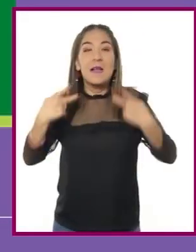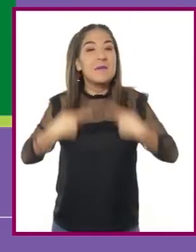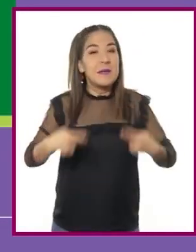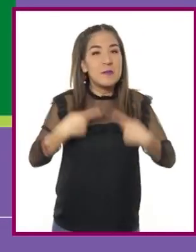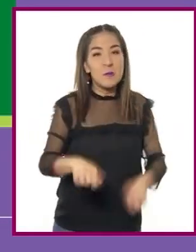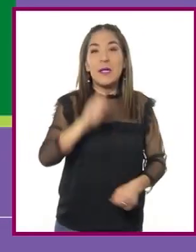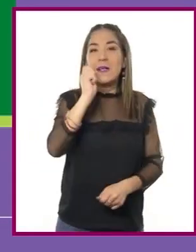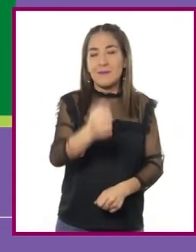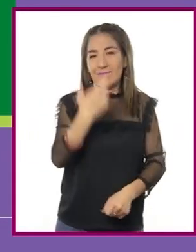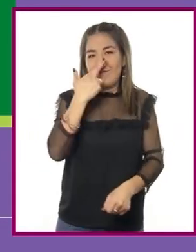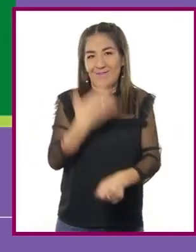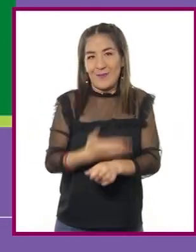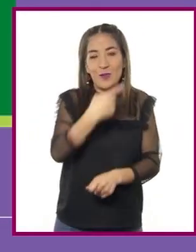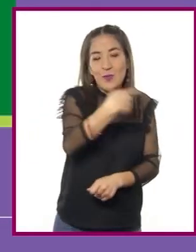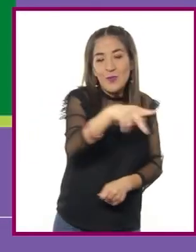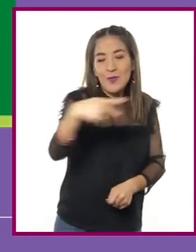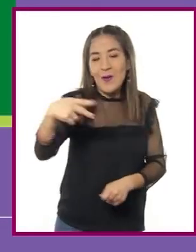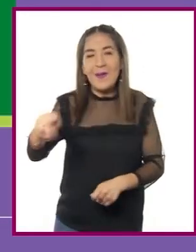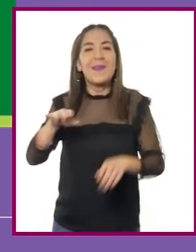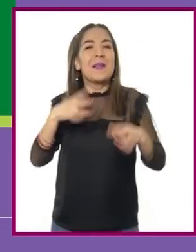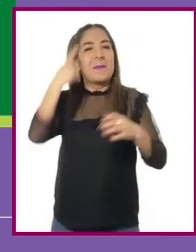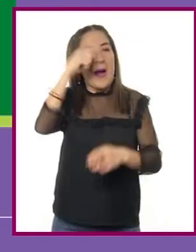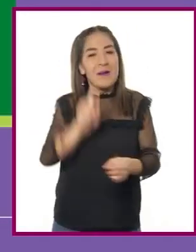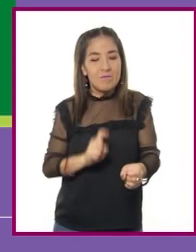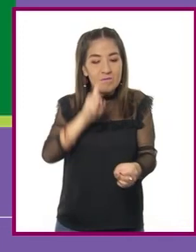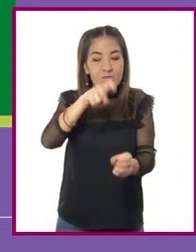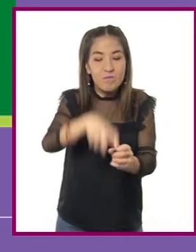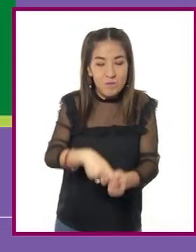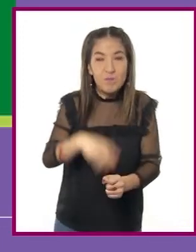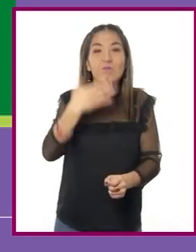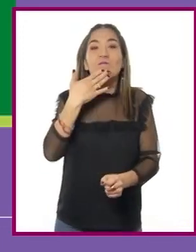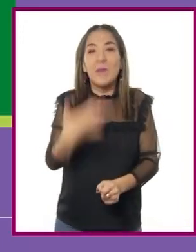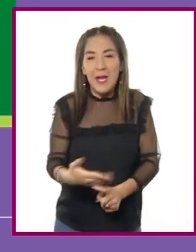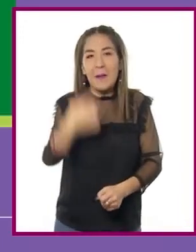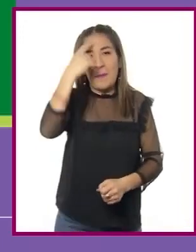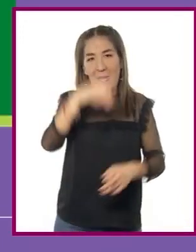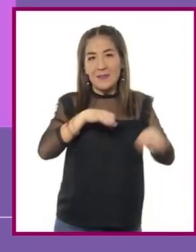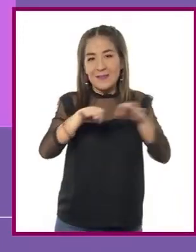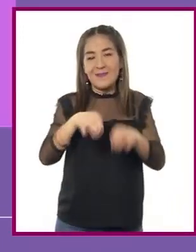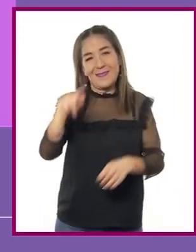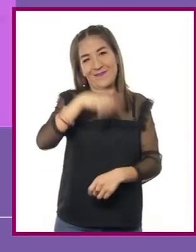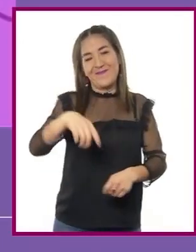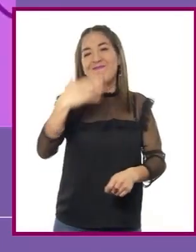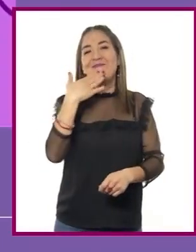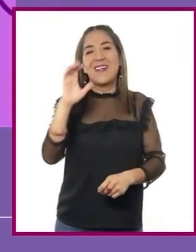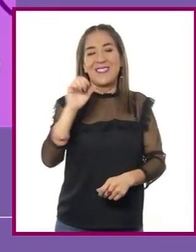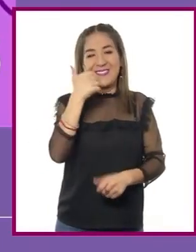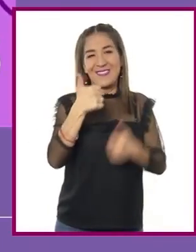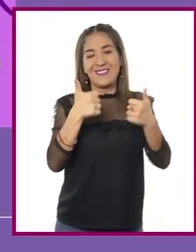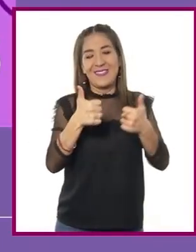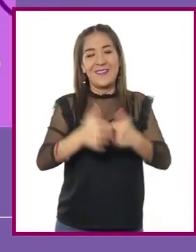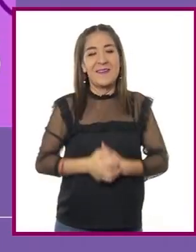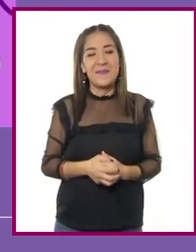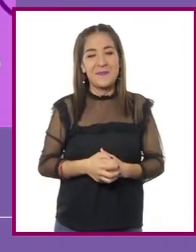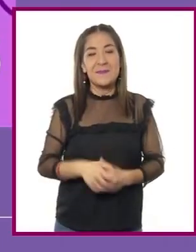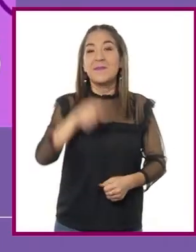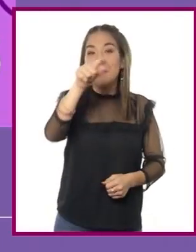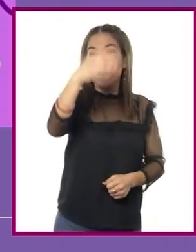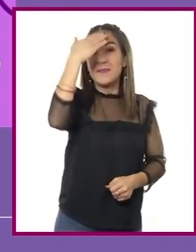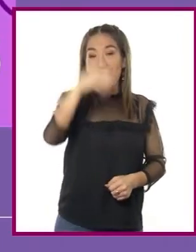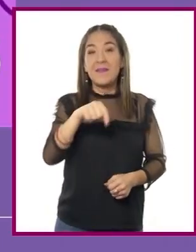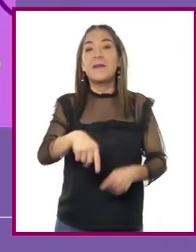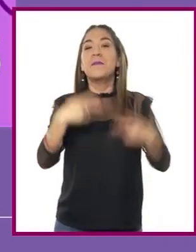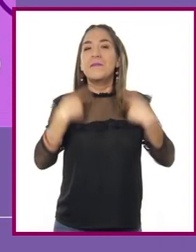con un granito de arena para que así nuestro país esté chido. ¿Sabías que los